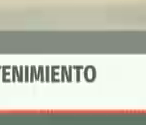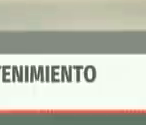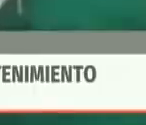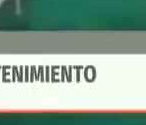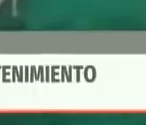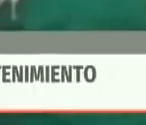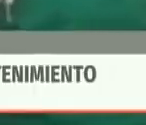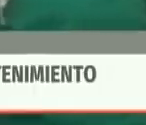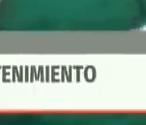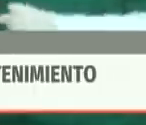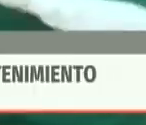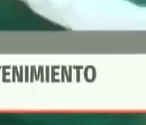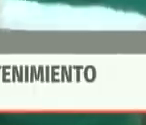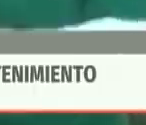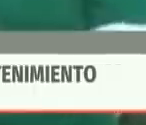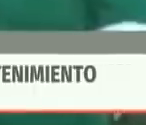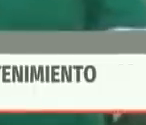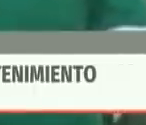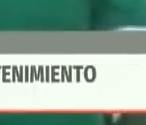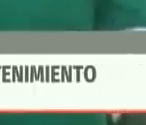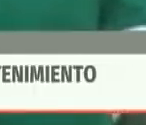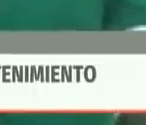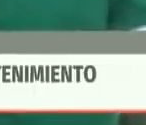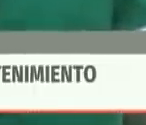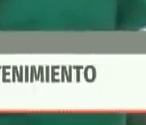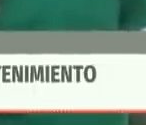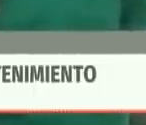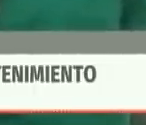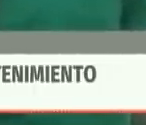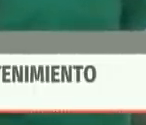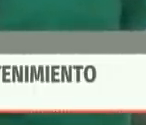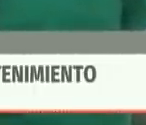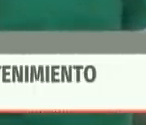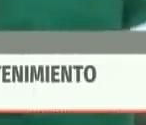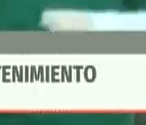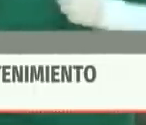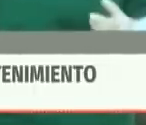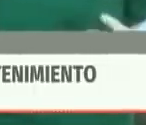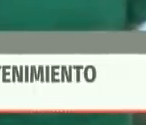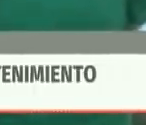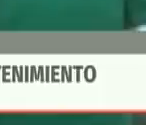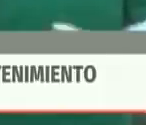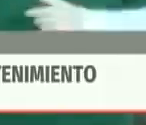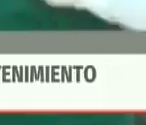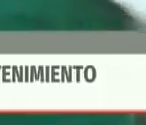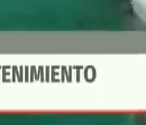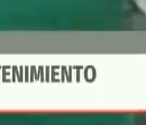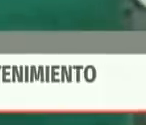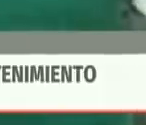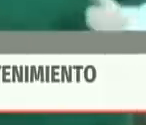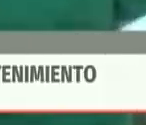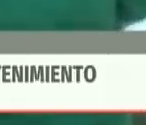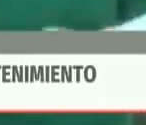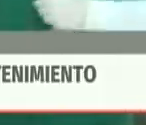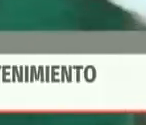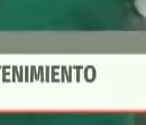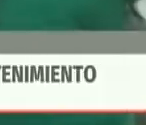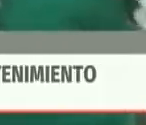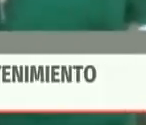necesidades priorizadas. Me acompaña el alcalde Luis Jonás Reyes del municipio Iribarren, que en un